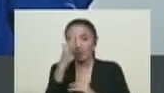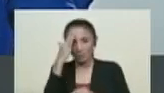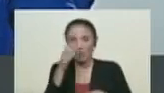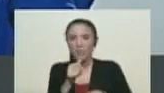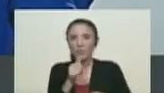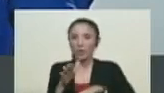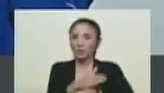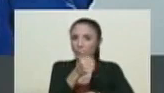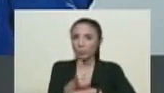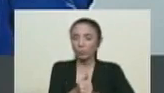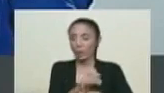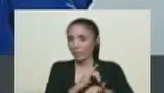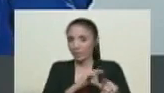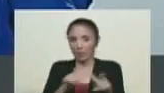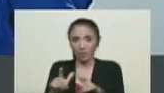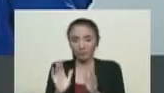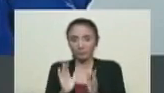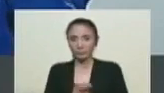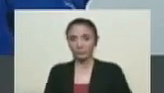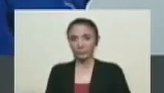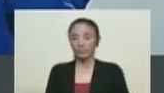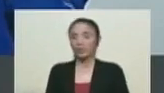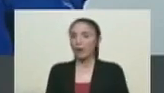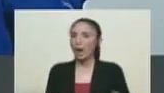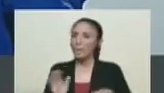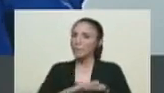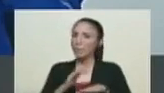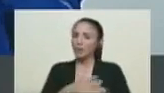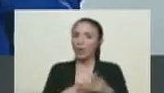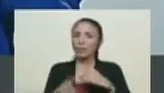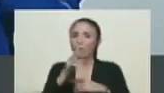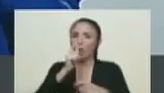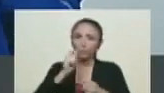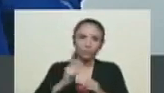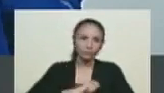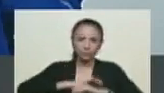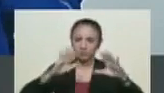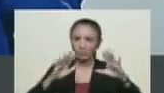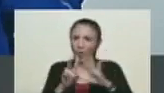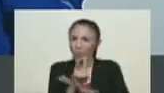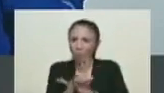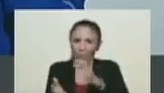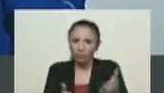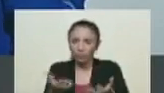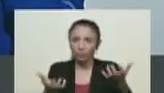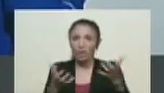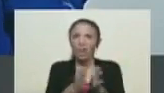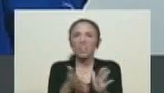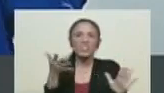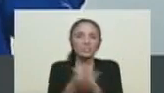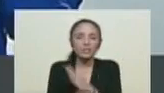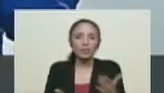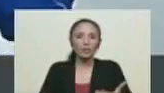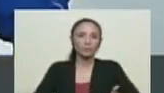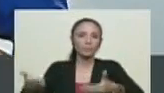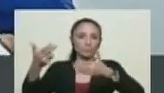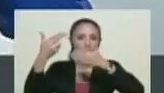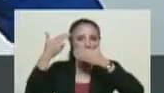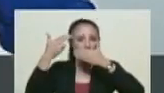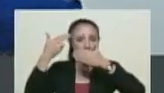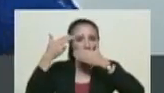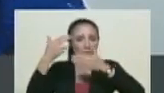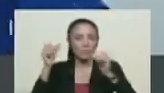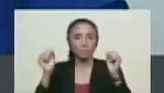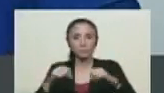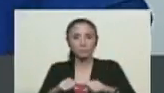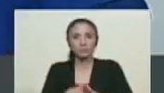políticos, porque no es una acción política lanzar dos bombas lacrimógenas contra un sistema de metro. Es terrorismo. El